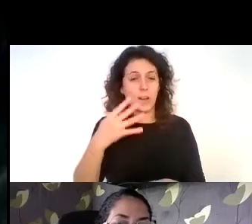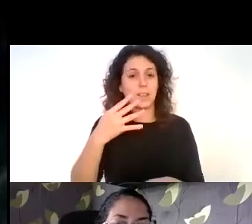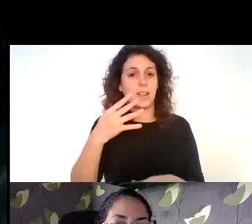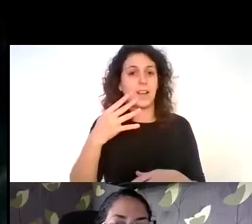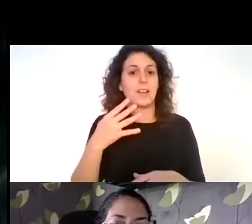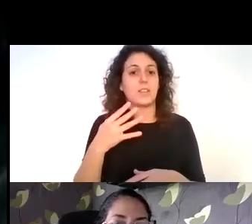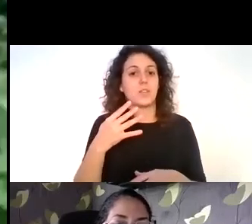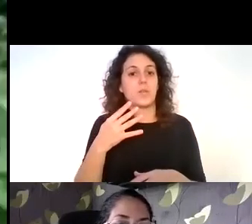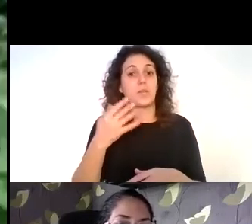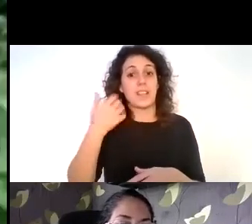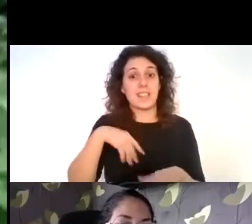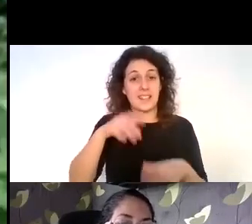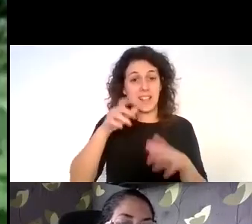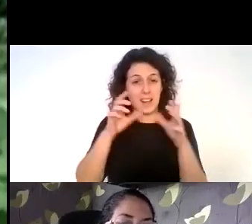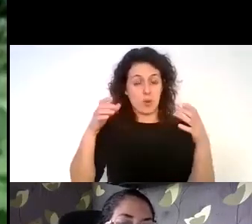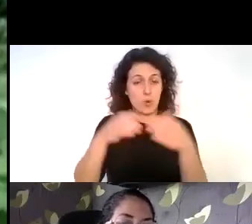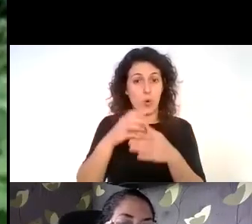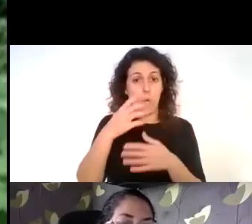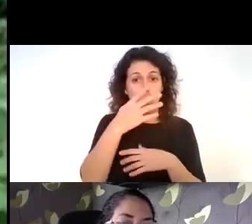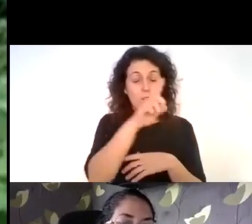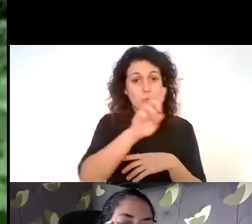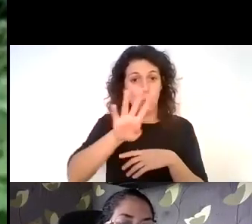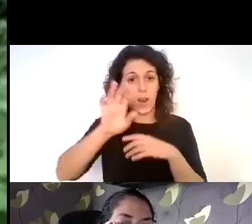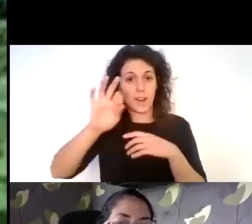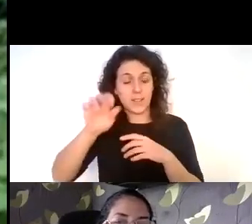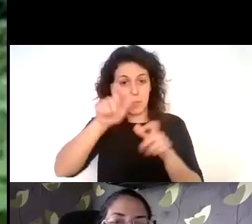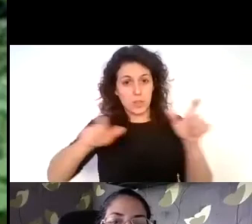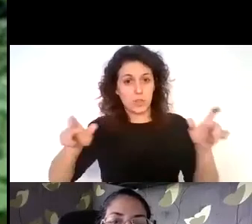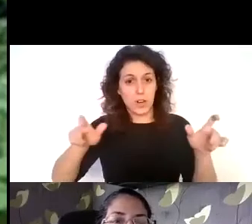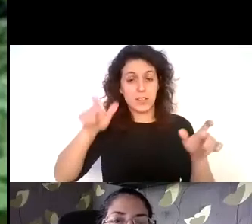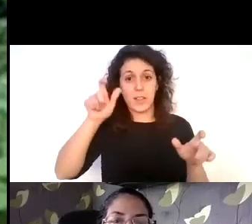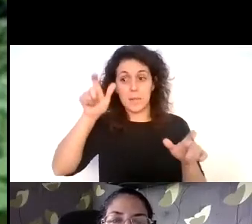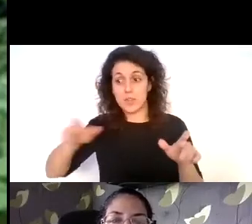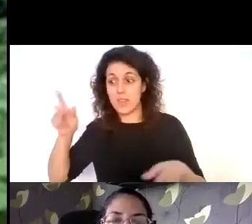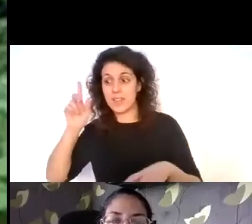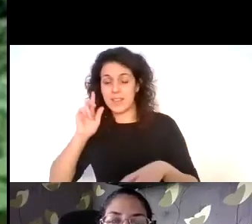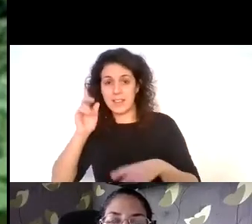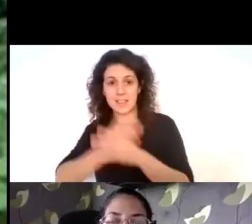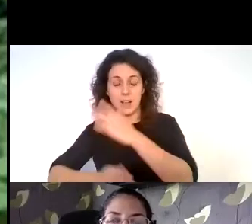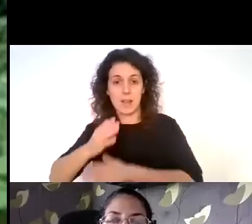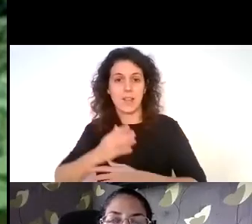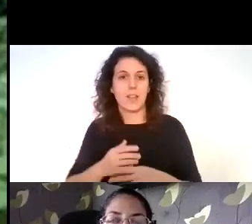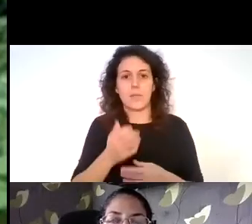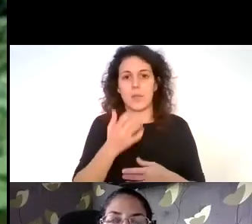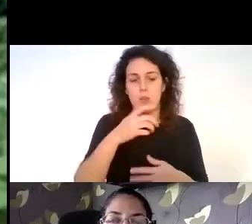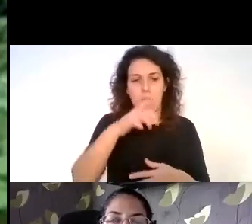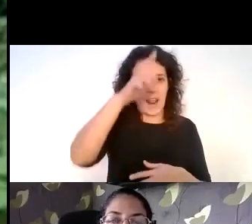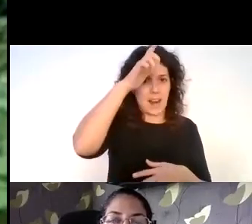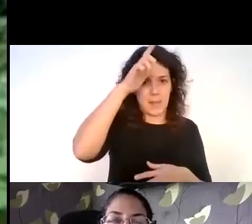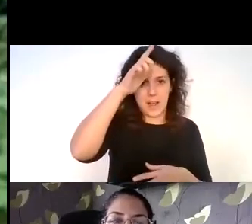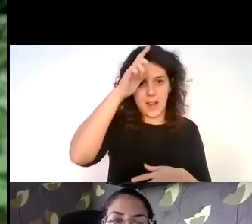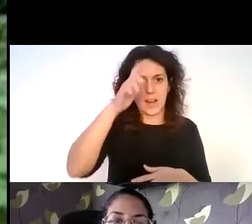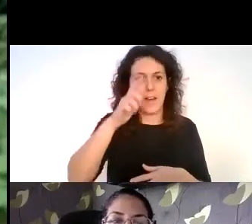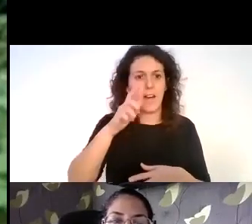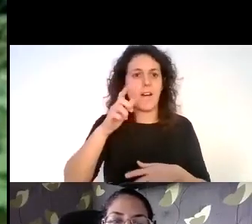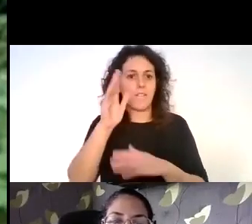Barú, que este año reunió a 140 personas que guiaron a los no videntes procedentes de Alemania, Colombia, Salvador, Costa Rica, Venezuela y Panamá.